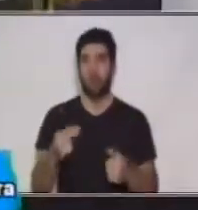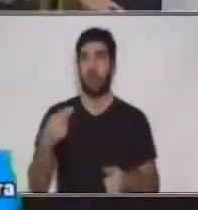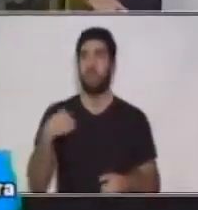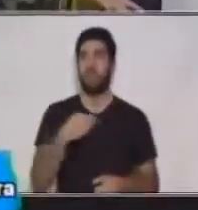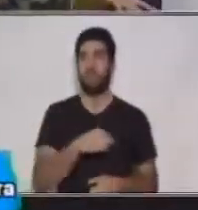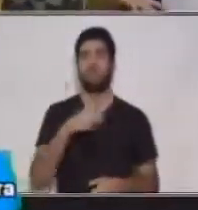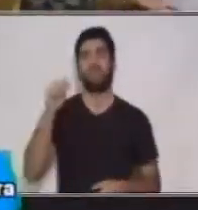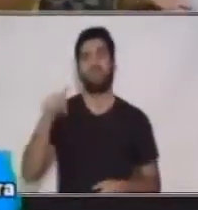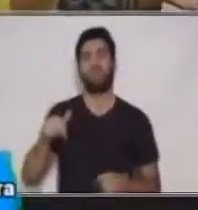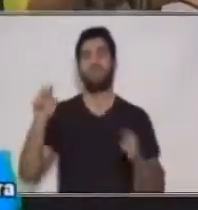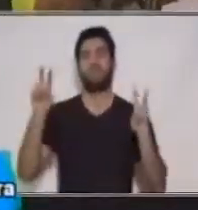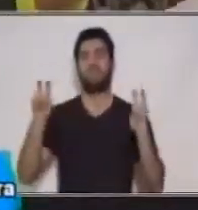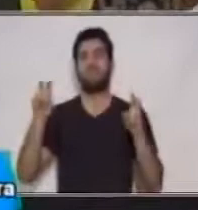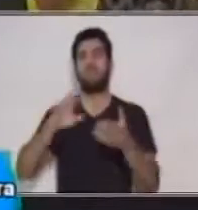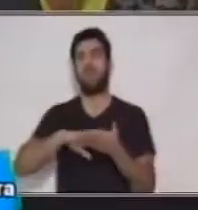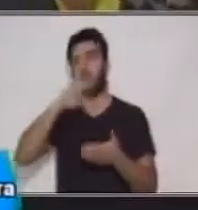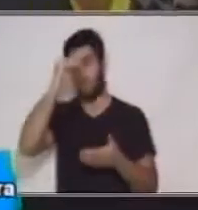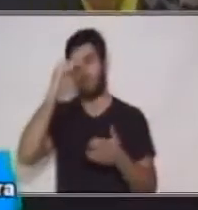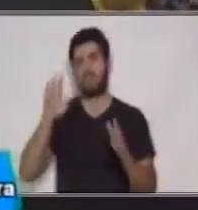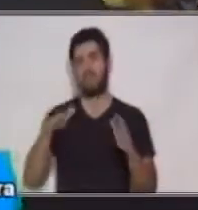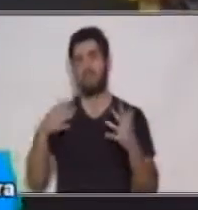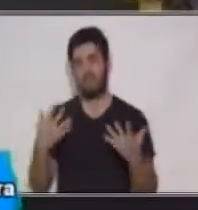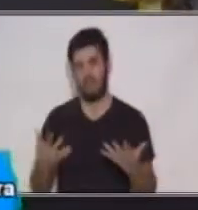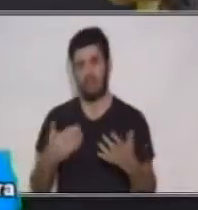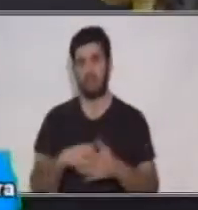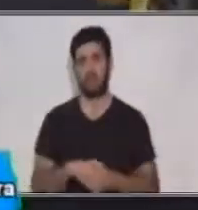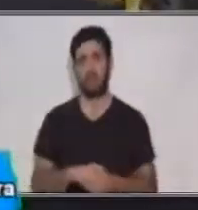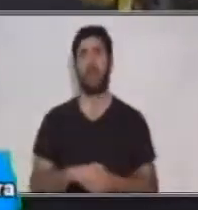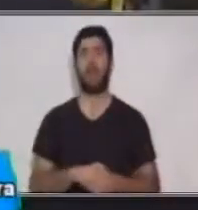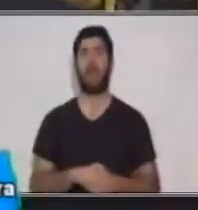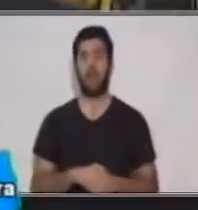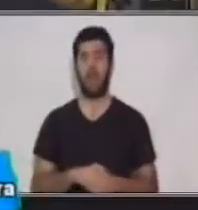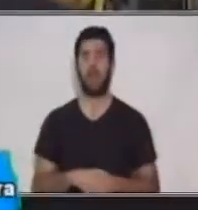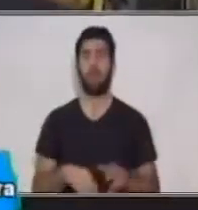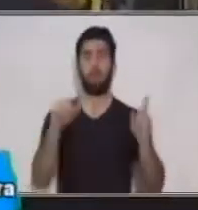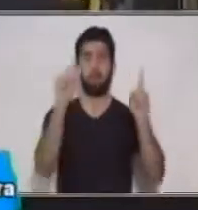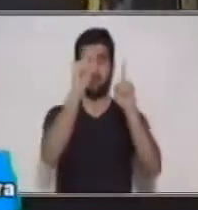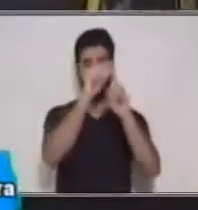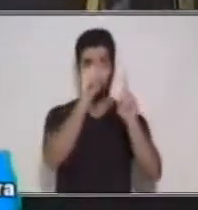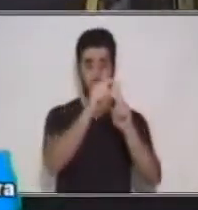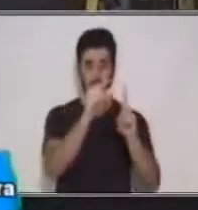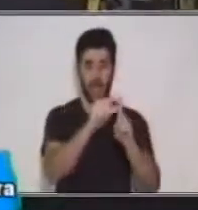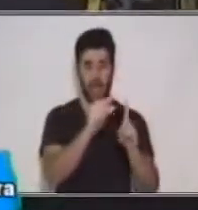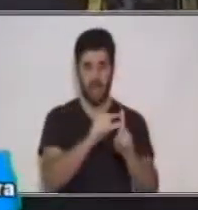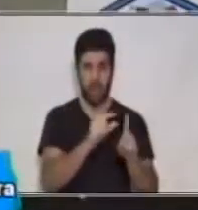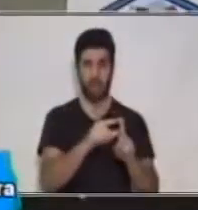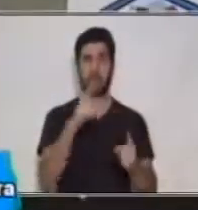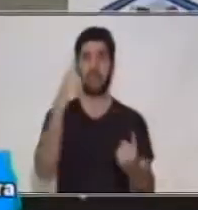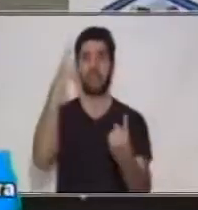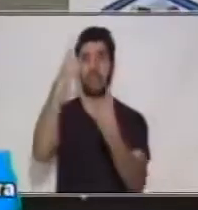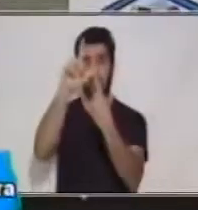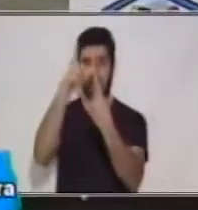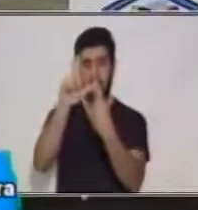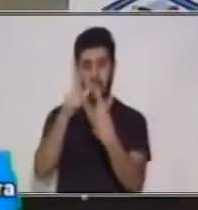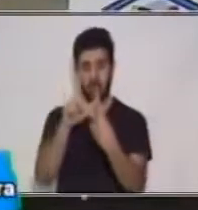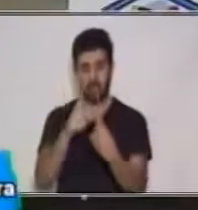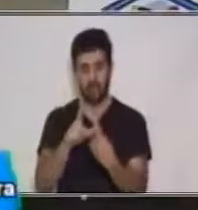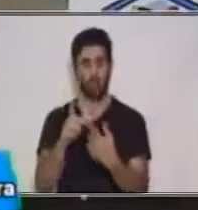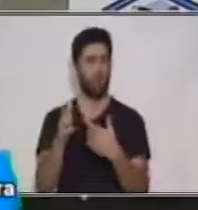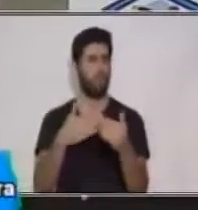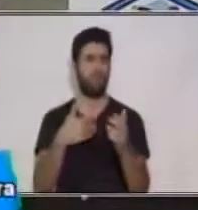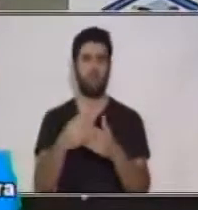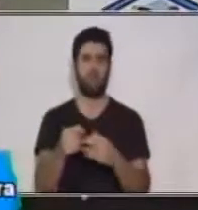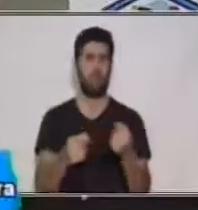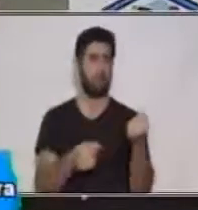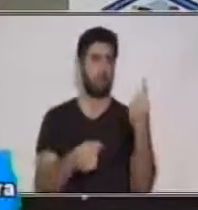¿Qué aprendimos el día de hoy? Aprendimos que todas las palabras y letras, así sea mínima,